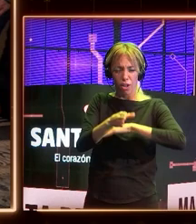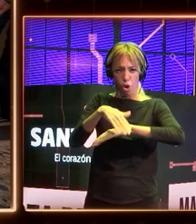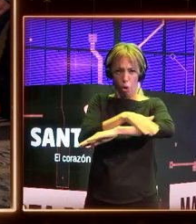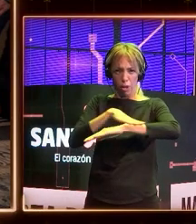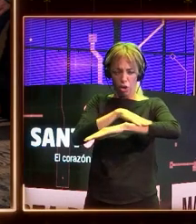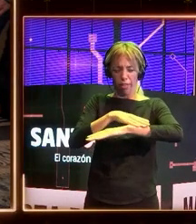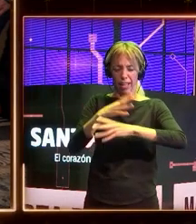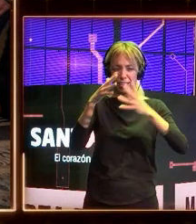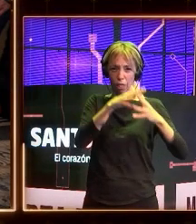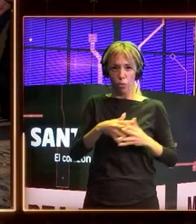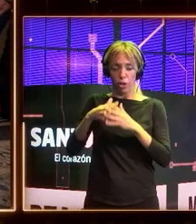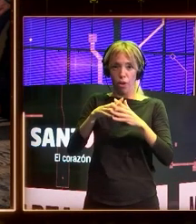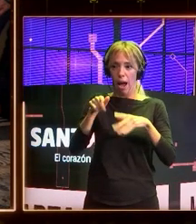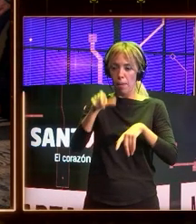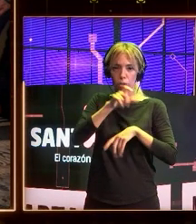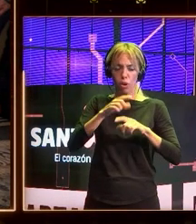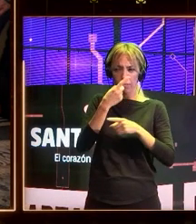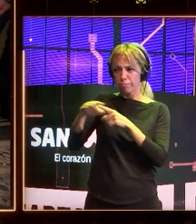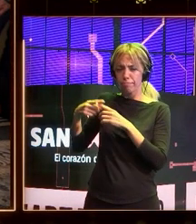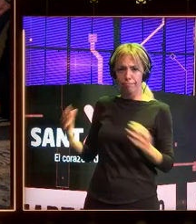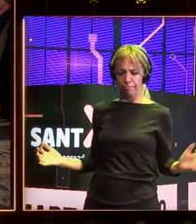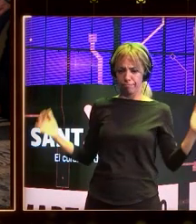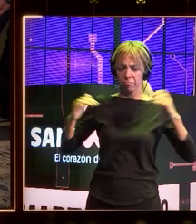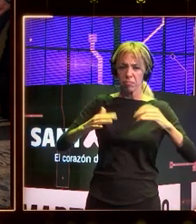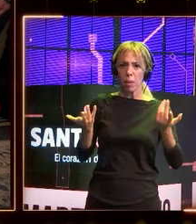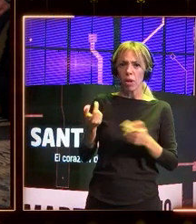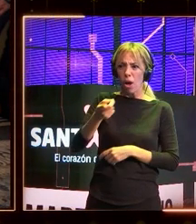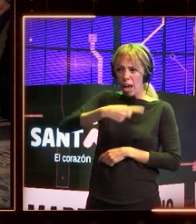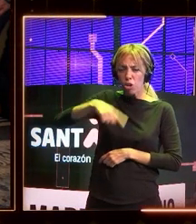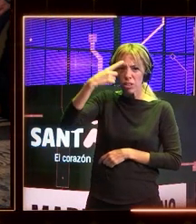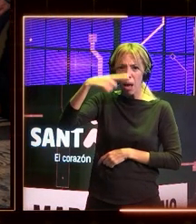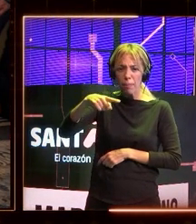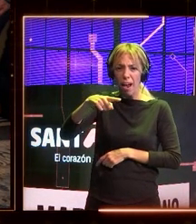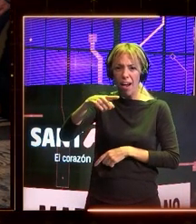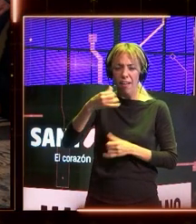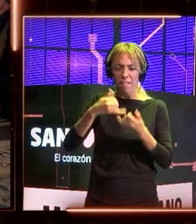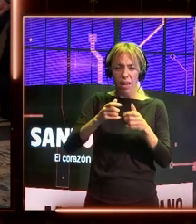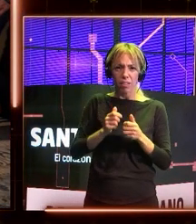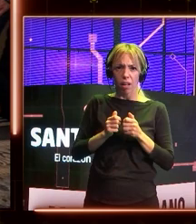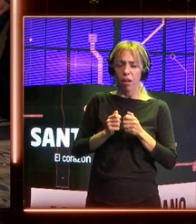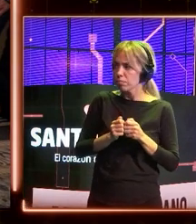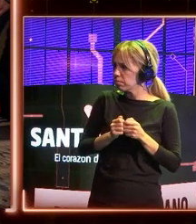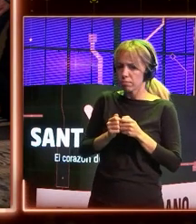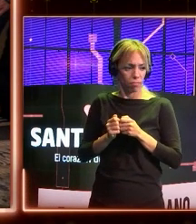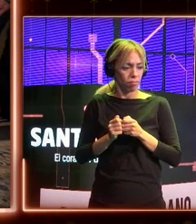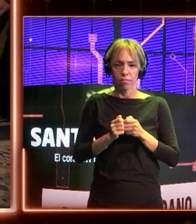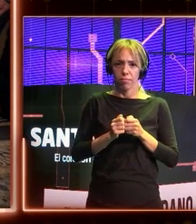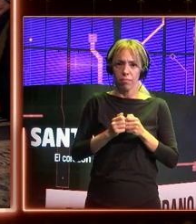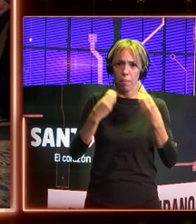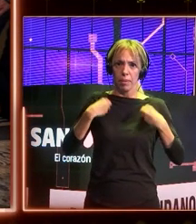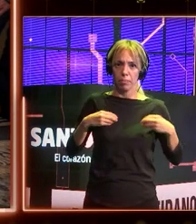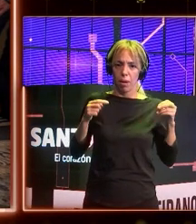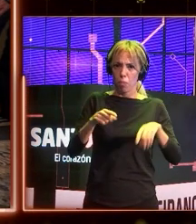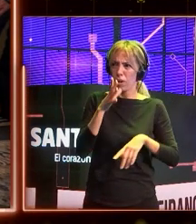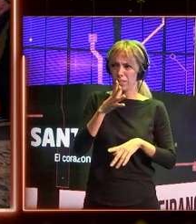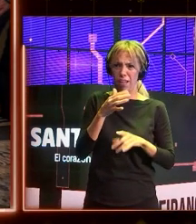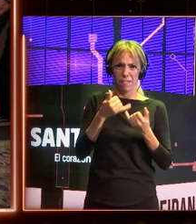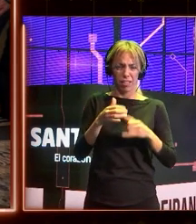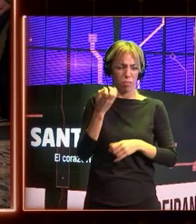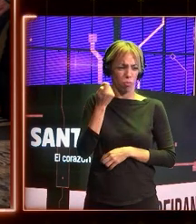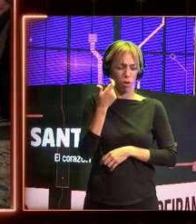gente muy diversa. ¿Qué dices? ¿Realmente sabían todos que iban a la misma fiesta? Porque este cumpleaños es muy raro. Pero